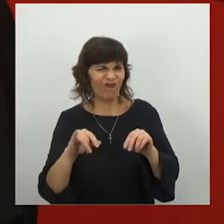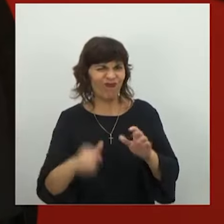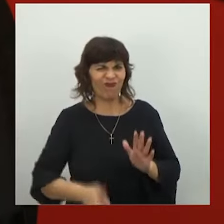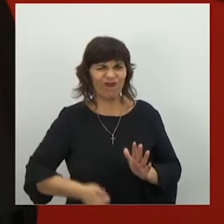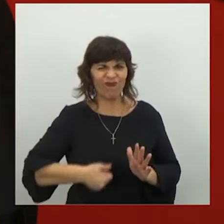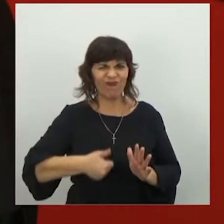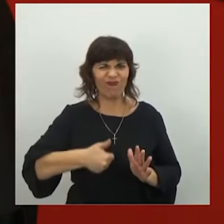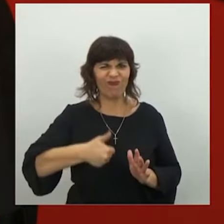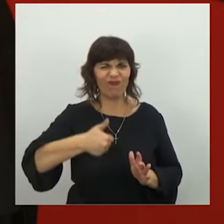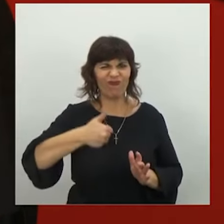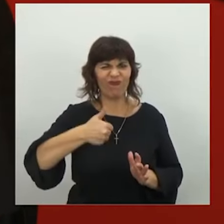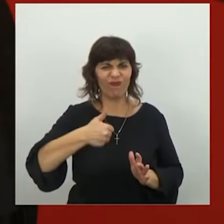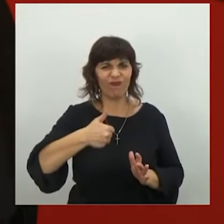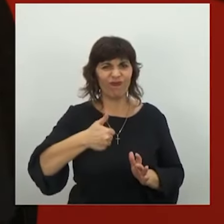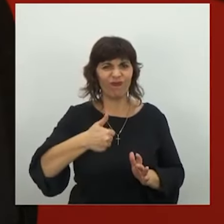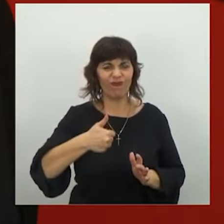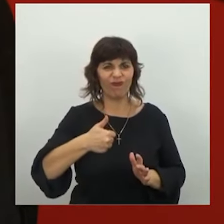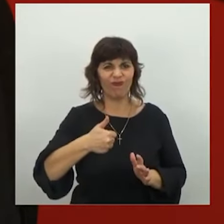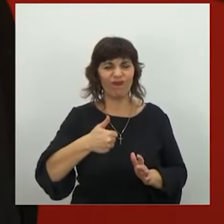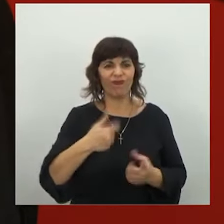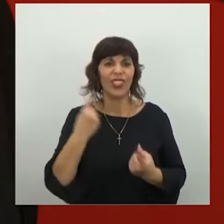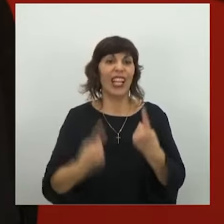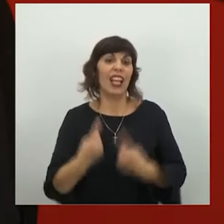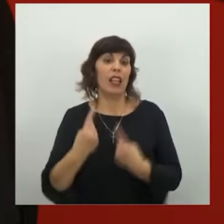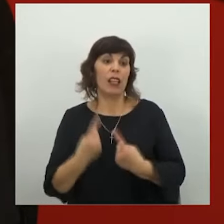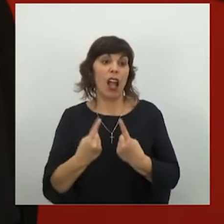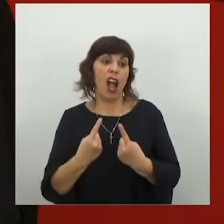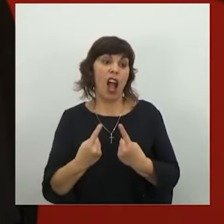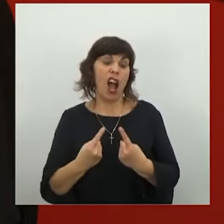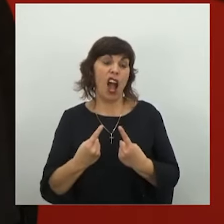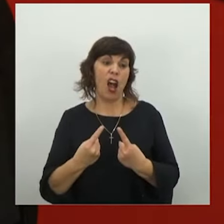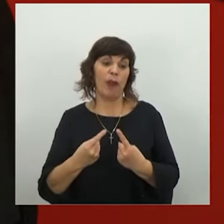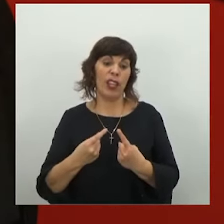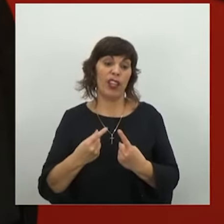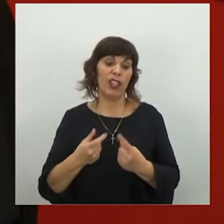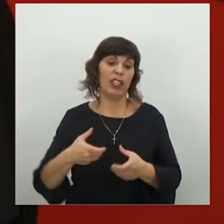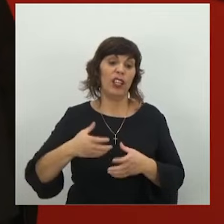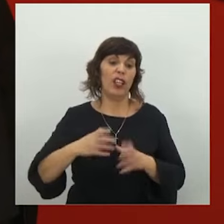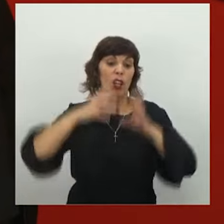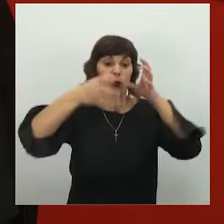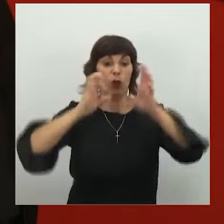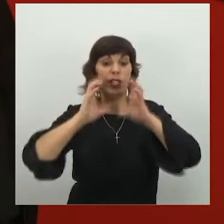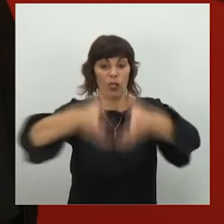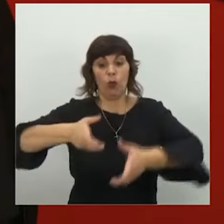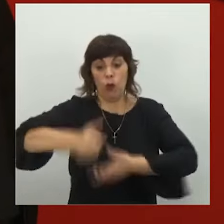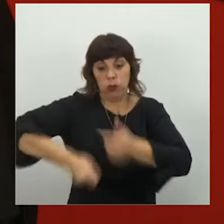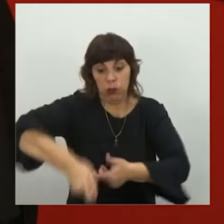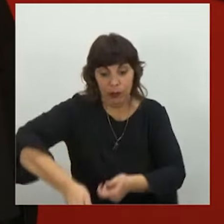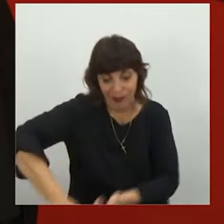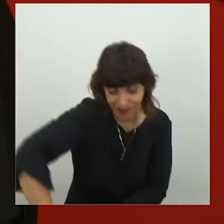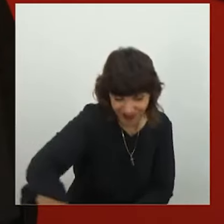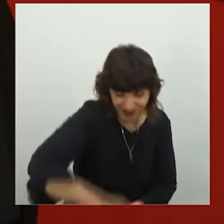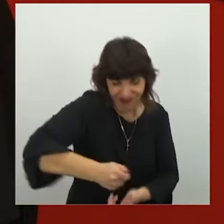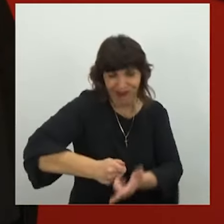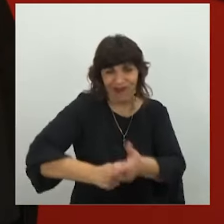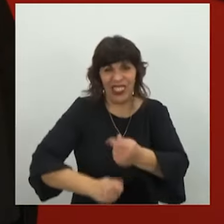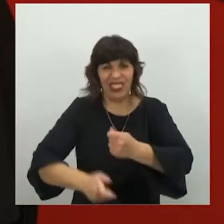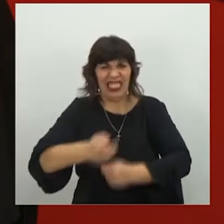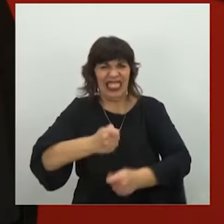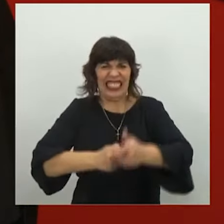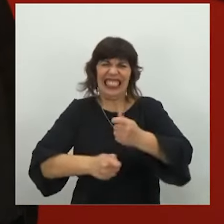ya es difícil sacar agua sin tierra. Por eso, tiene que bajar